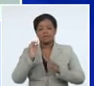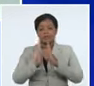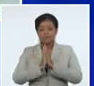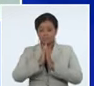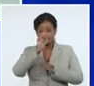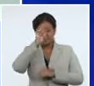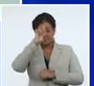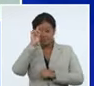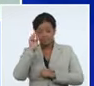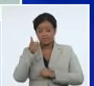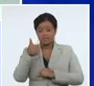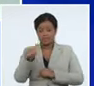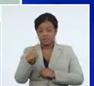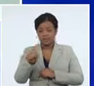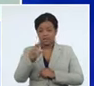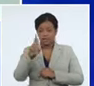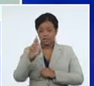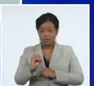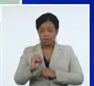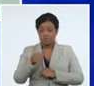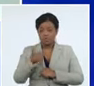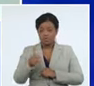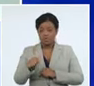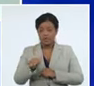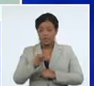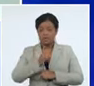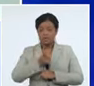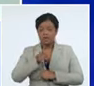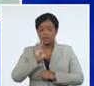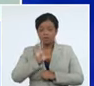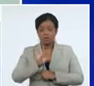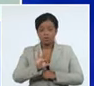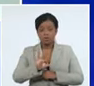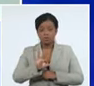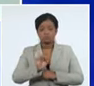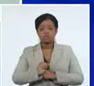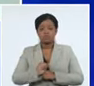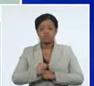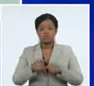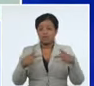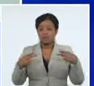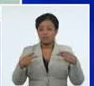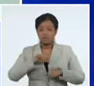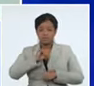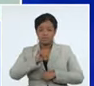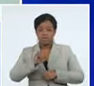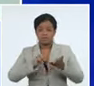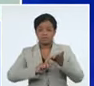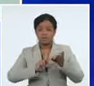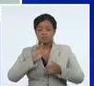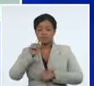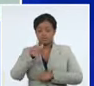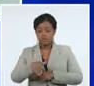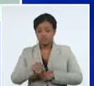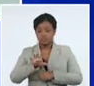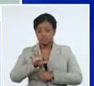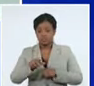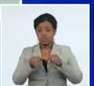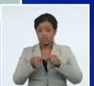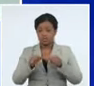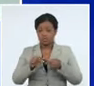uno, Remedios 9, Manicaragua reporta 8, Caibarien 6, Placeta 5, Corralillo